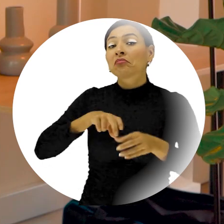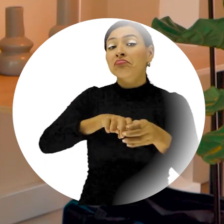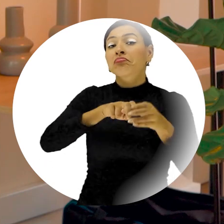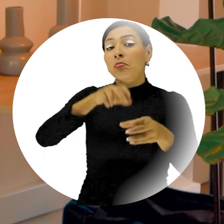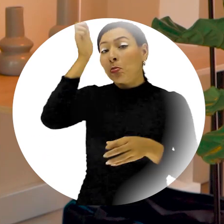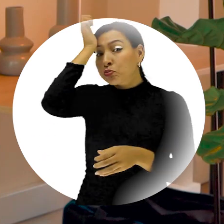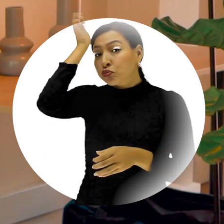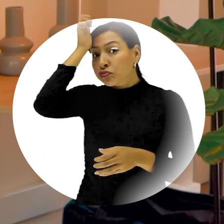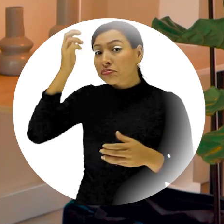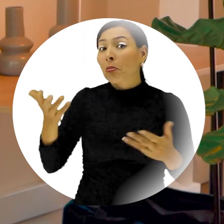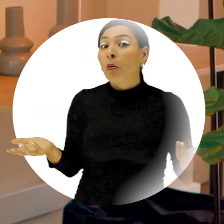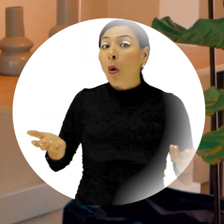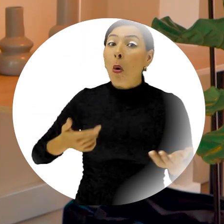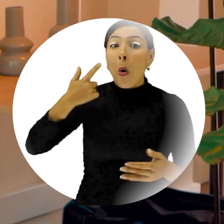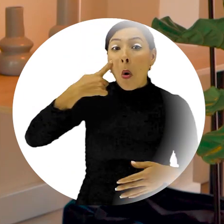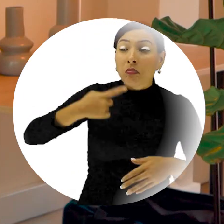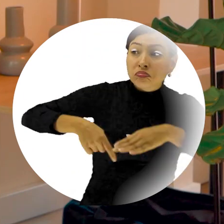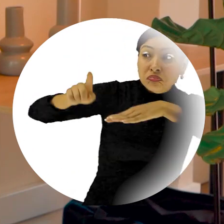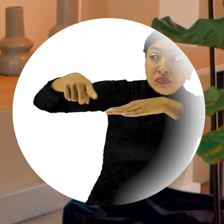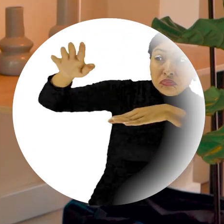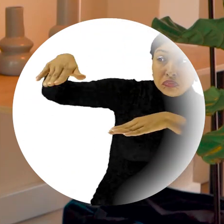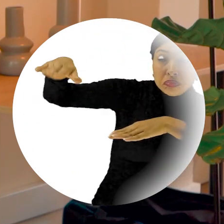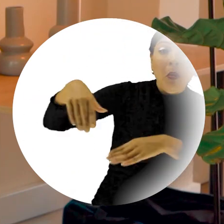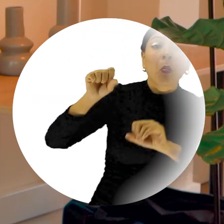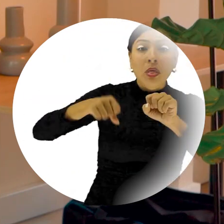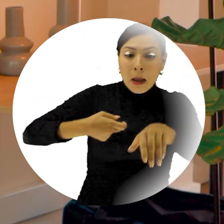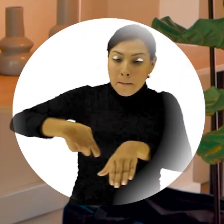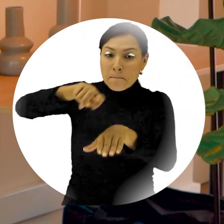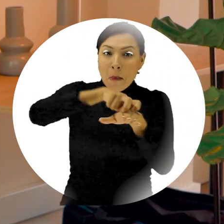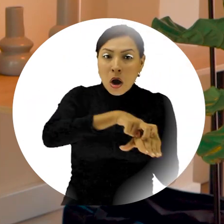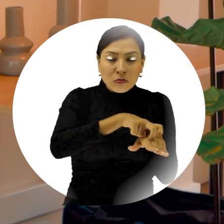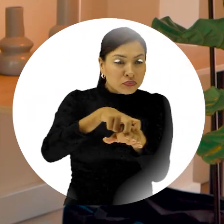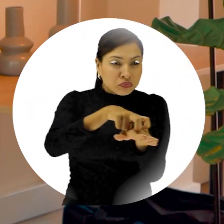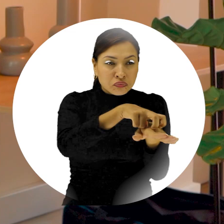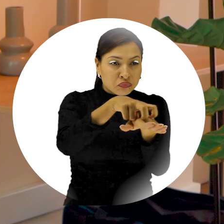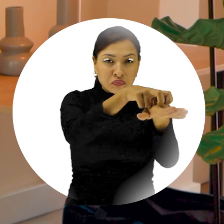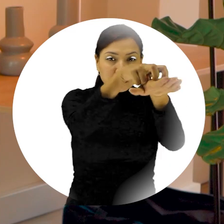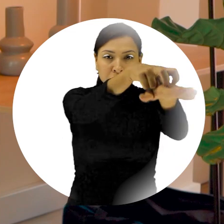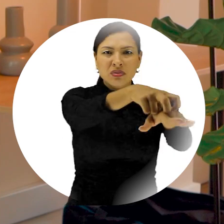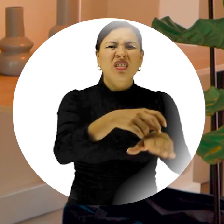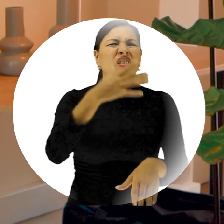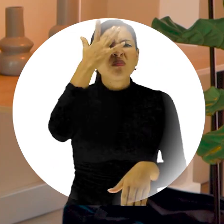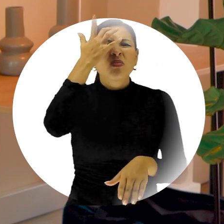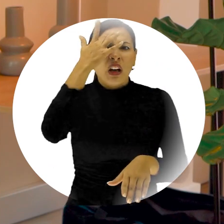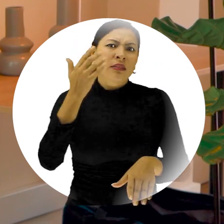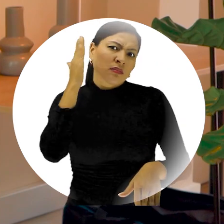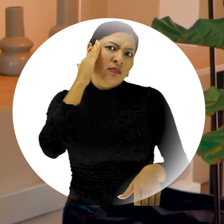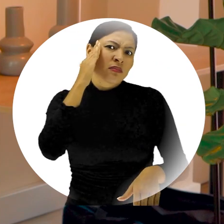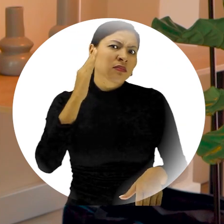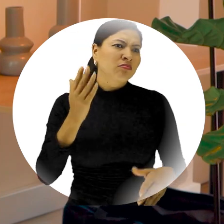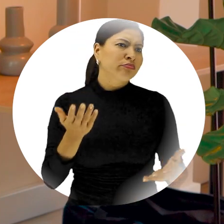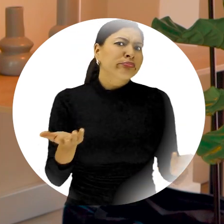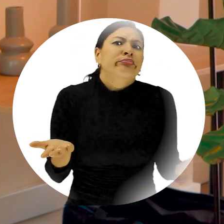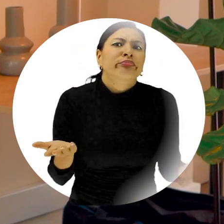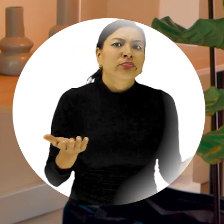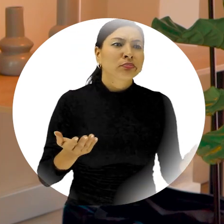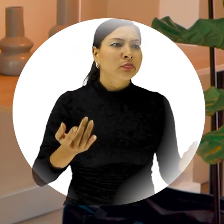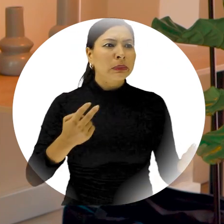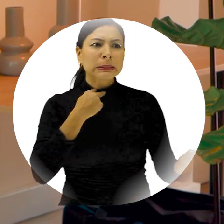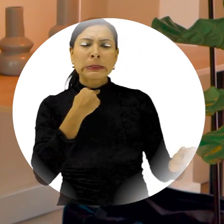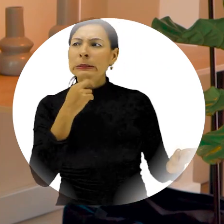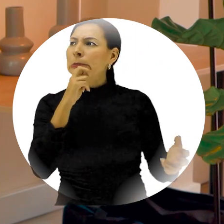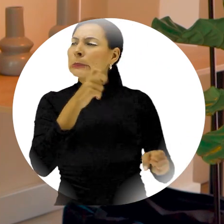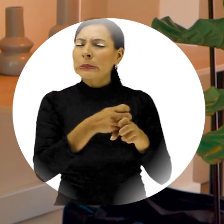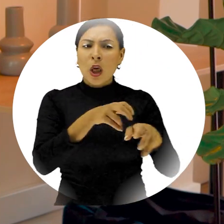esto da una panorámica y una visual muy interesante de si tiene buenas vías de acceso, si es fácil llegar para una persona que utiliza